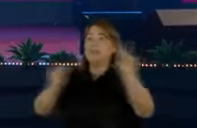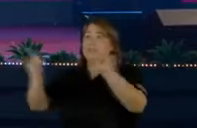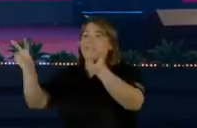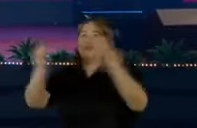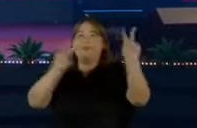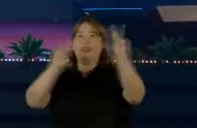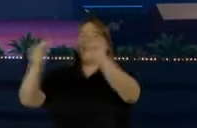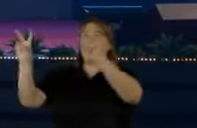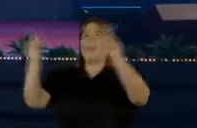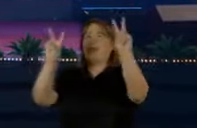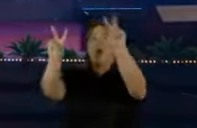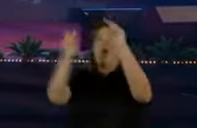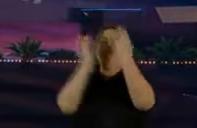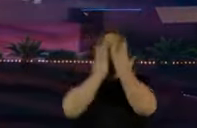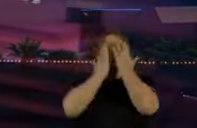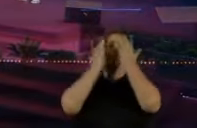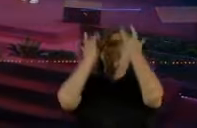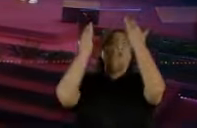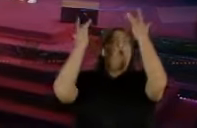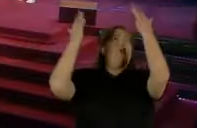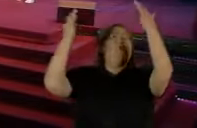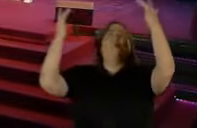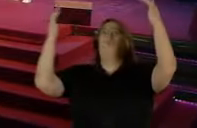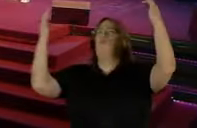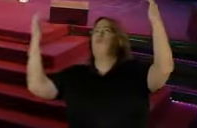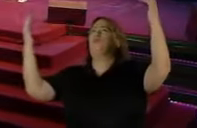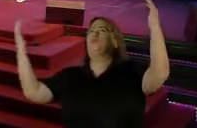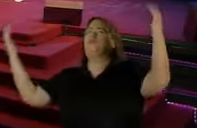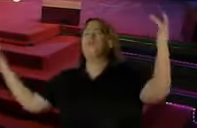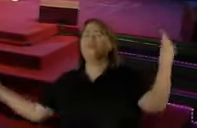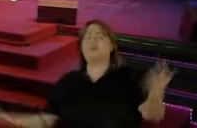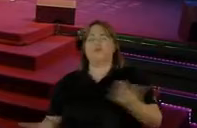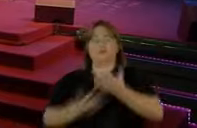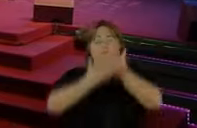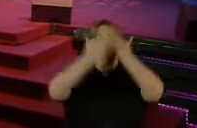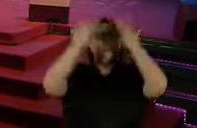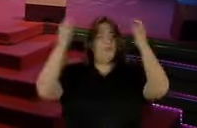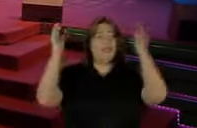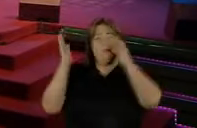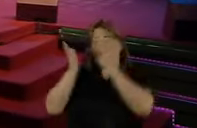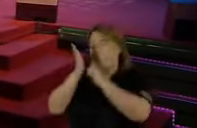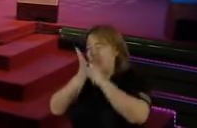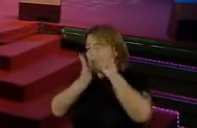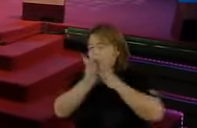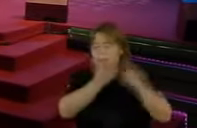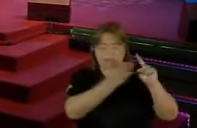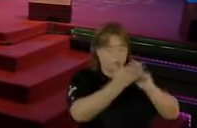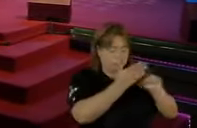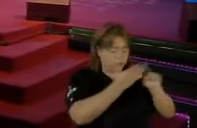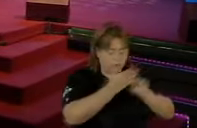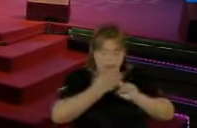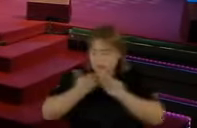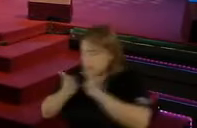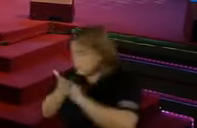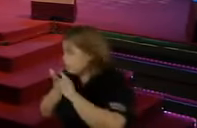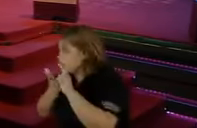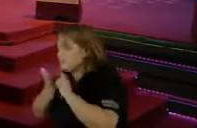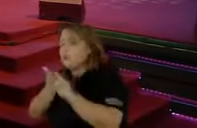Se ilumina el que sus ojos todo lo escudriñan, y cuando él habla